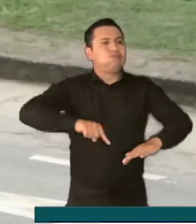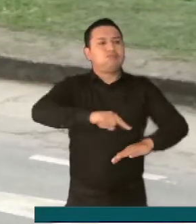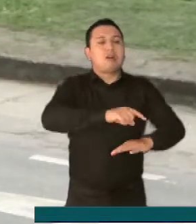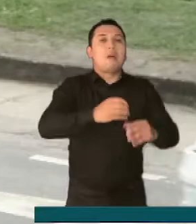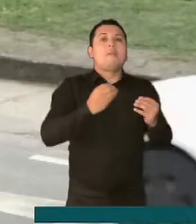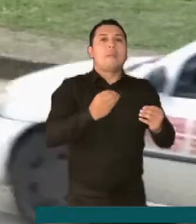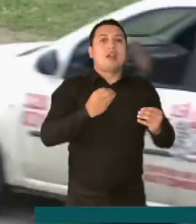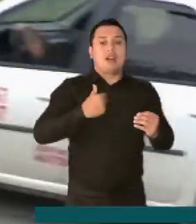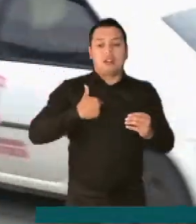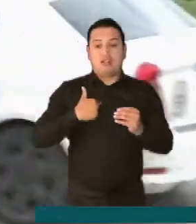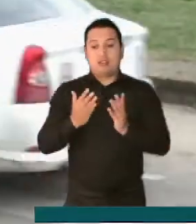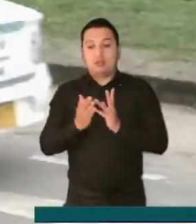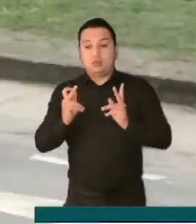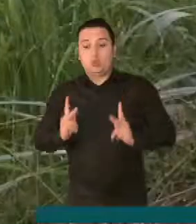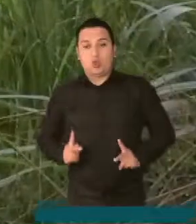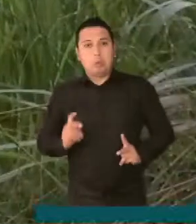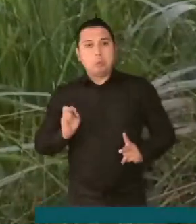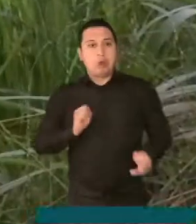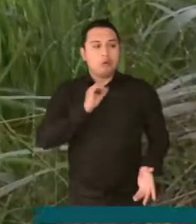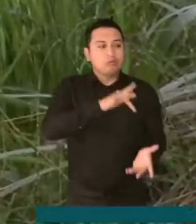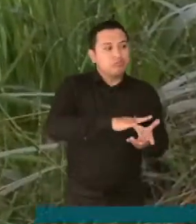interactiva.